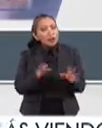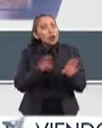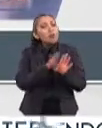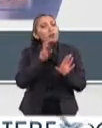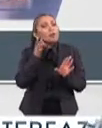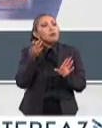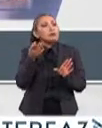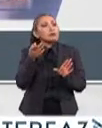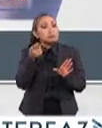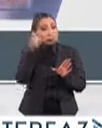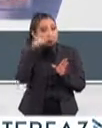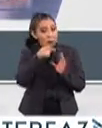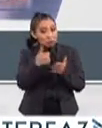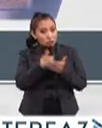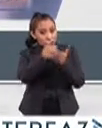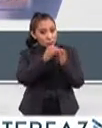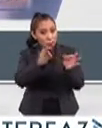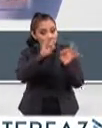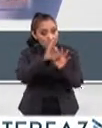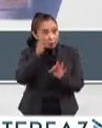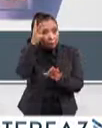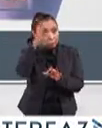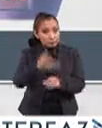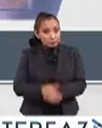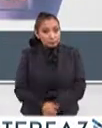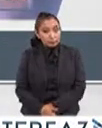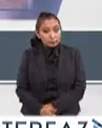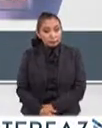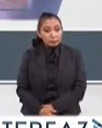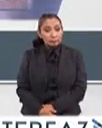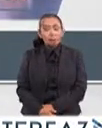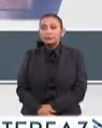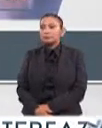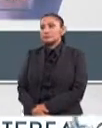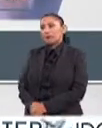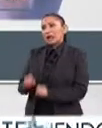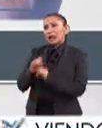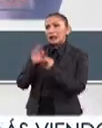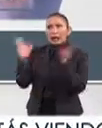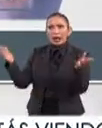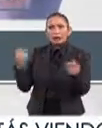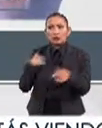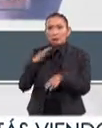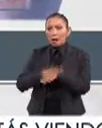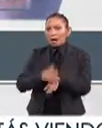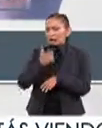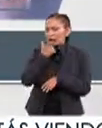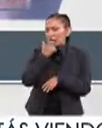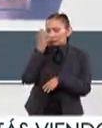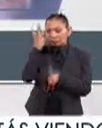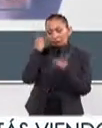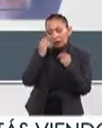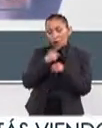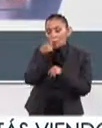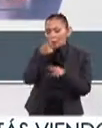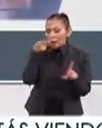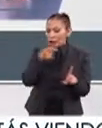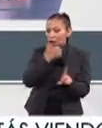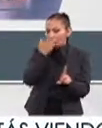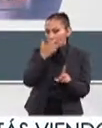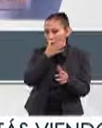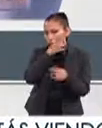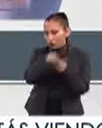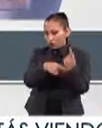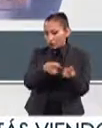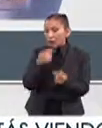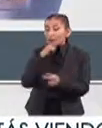qué crees que esto va a ser importante en tu vida, el inglés? Ah, por supuesto que logré fortalecer mi inglés, una por la escuela a la que iba